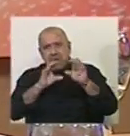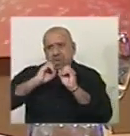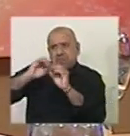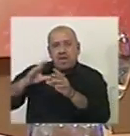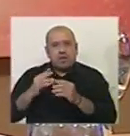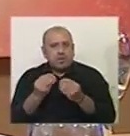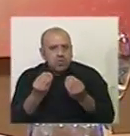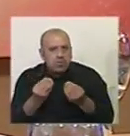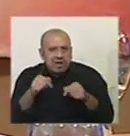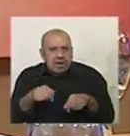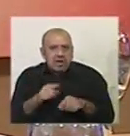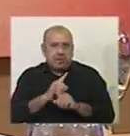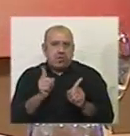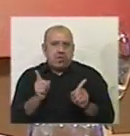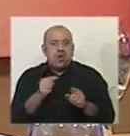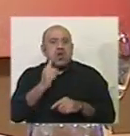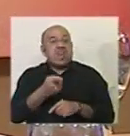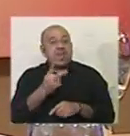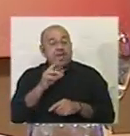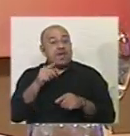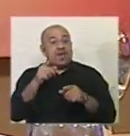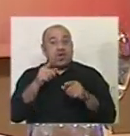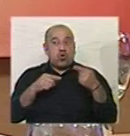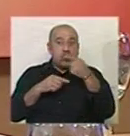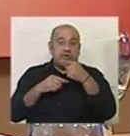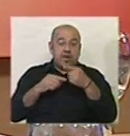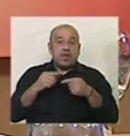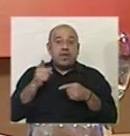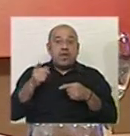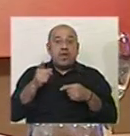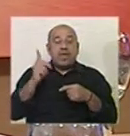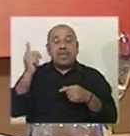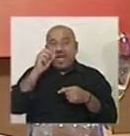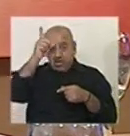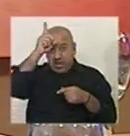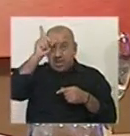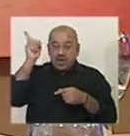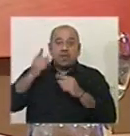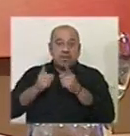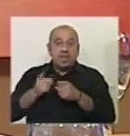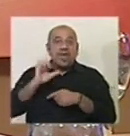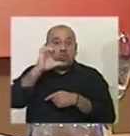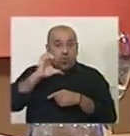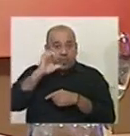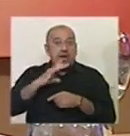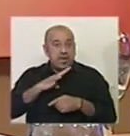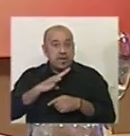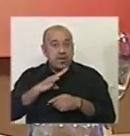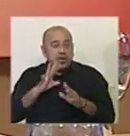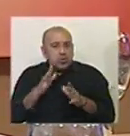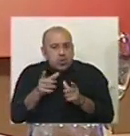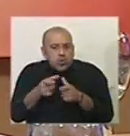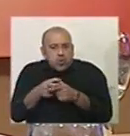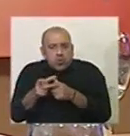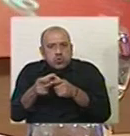De nada, pero está muy organizada y genera un impacto. Esto pasó también en Hamburgo. Y en Europa pasa muy comúnmente, que son pequeños grupos